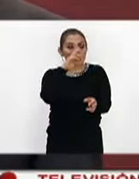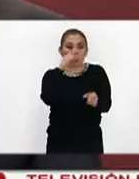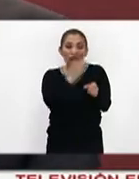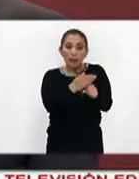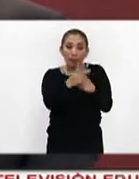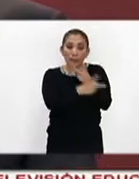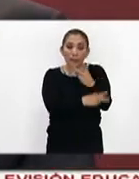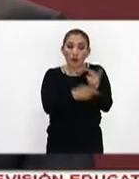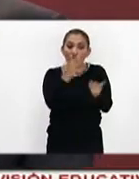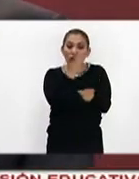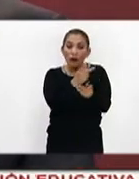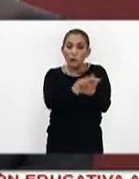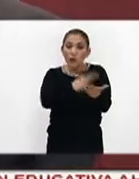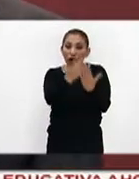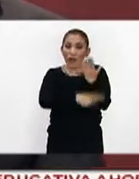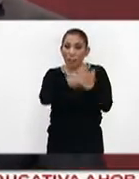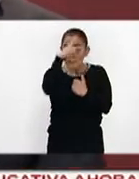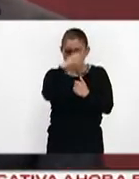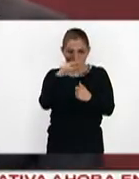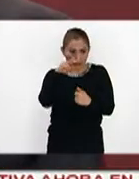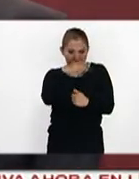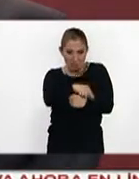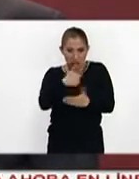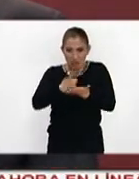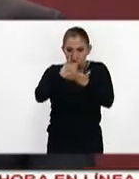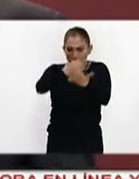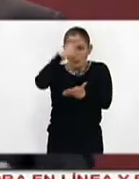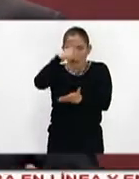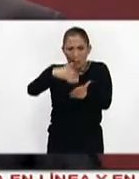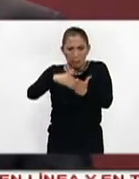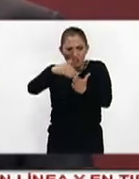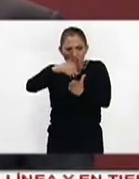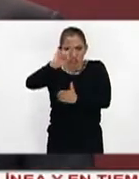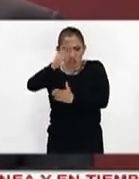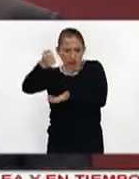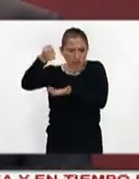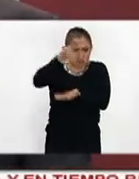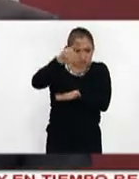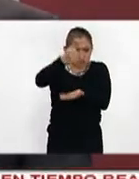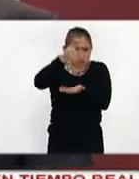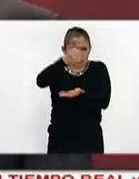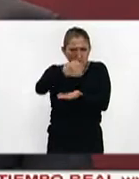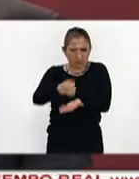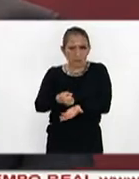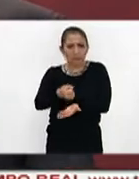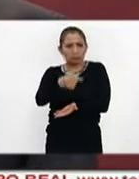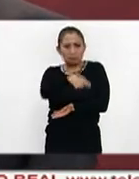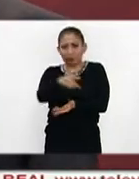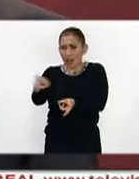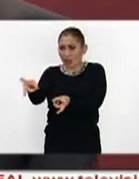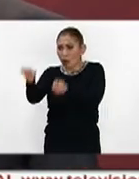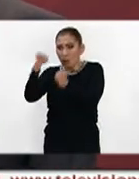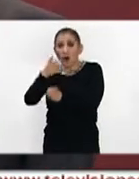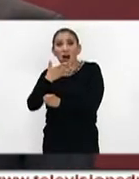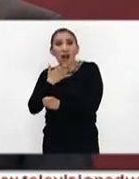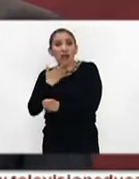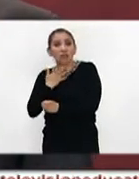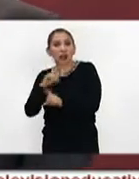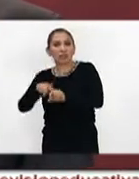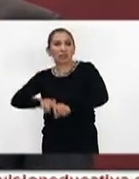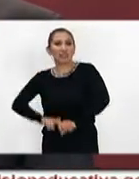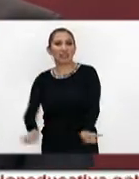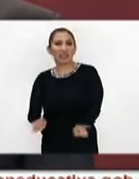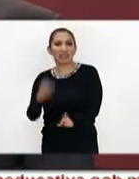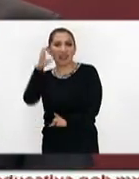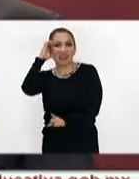responsable que le genera a México, como ya vimos, millones de dólares de ingresos, el robo de combustible es